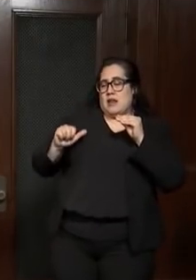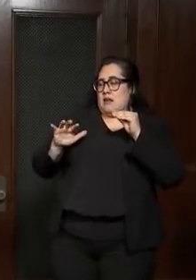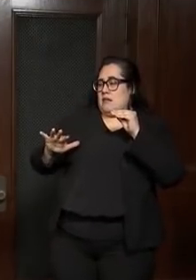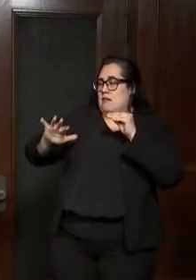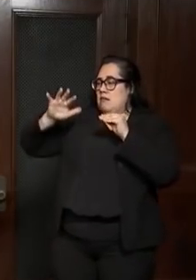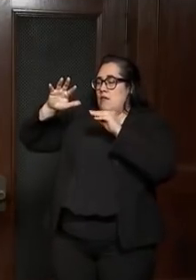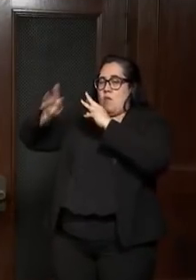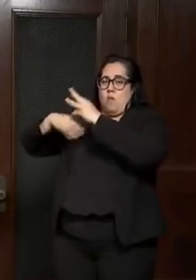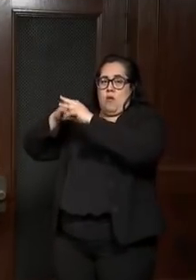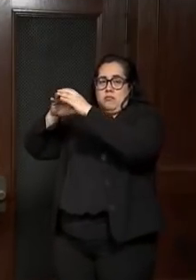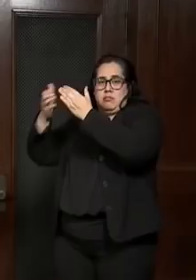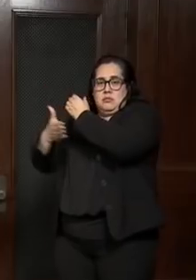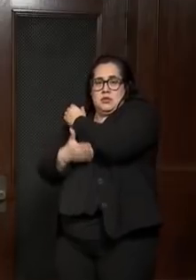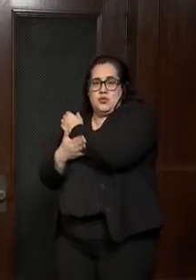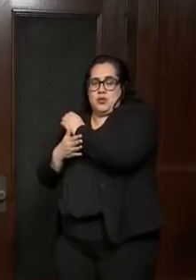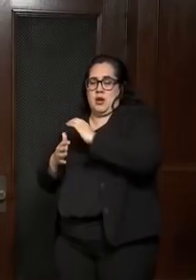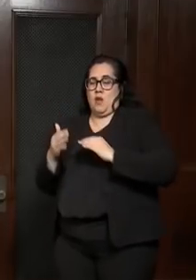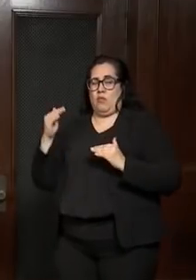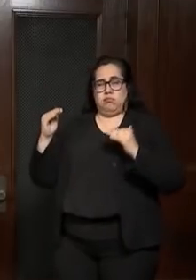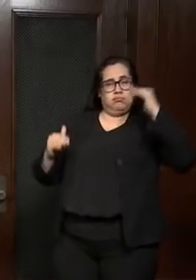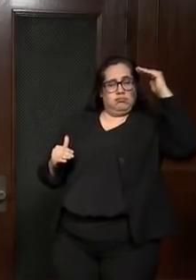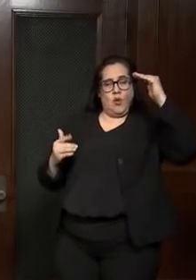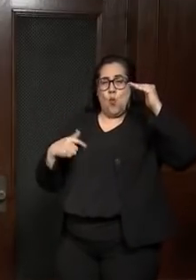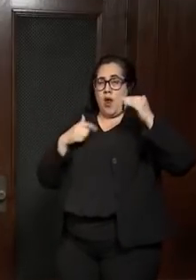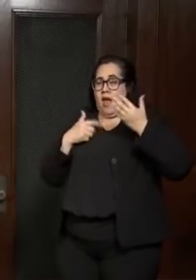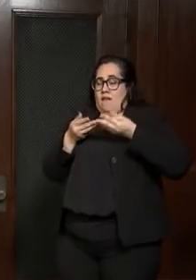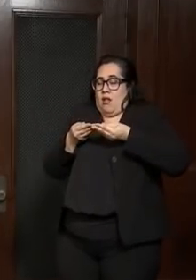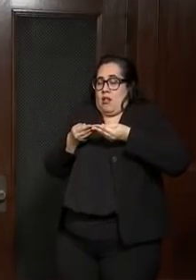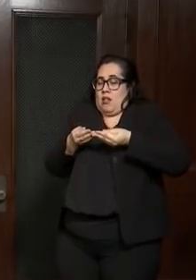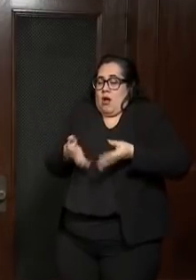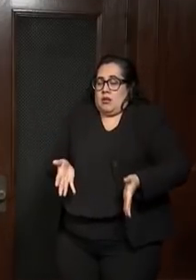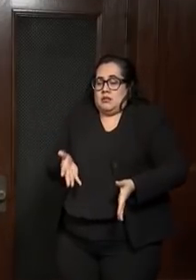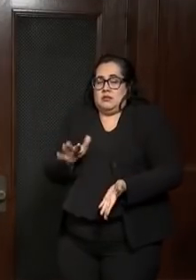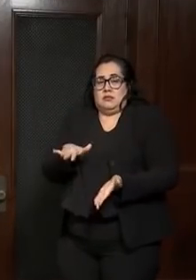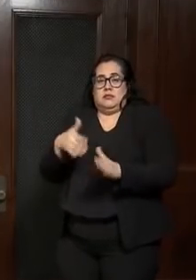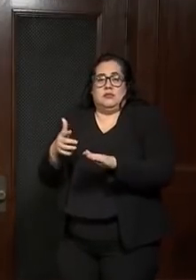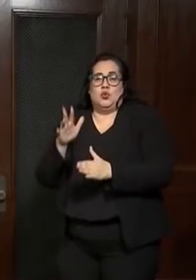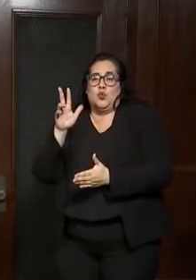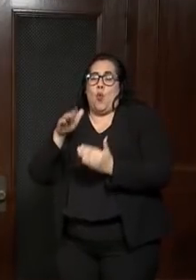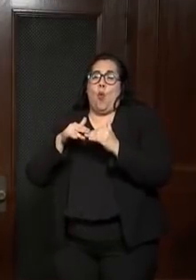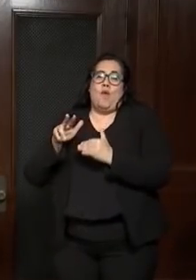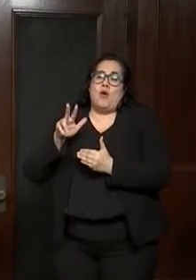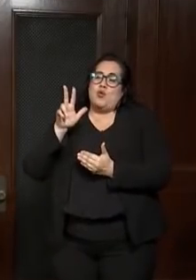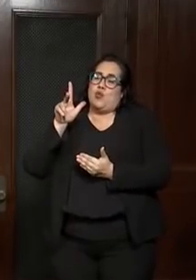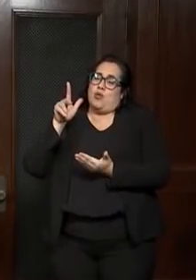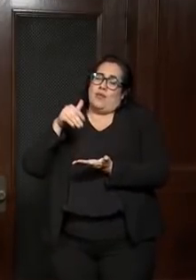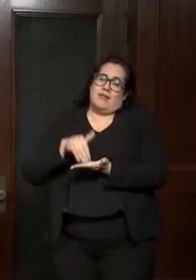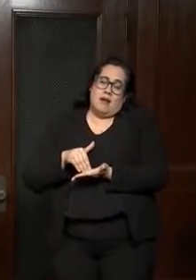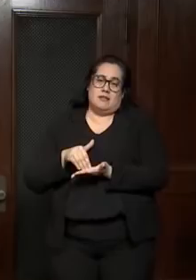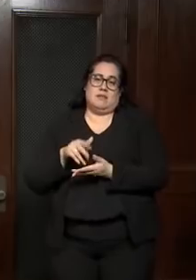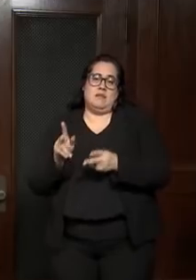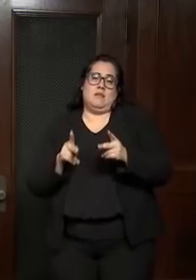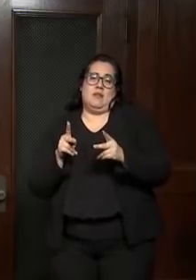hemos perdido más de 23,000 vidas en nuestra nación.